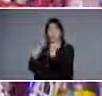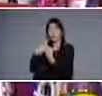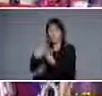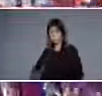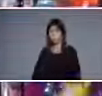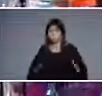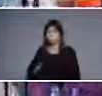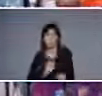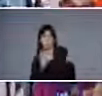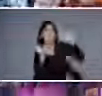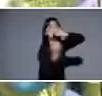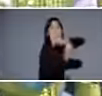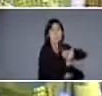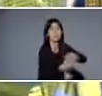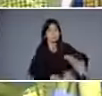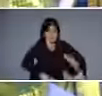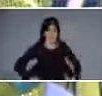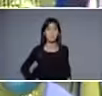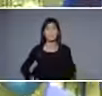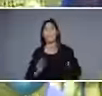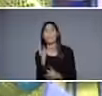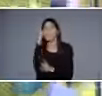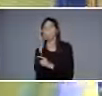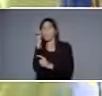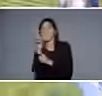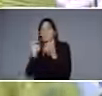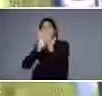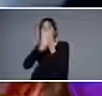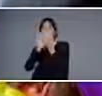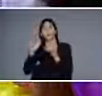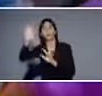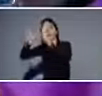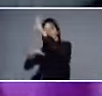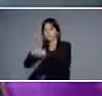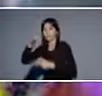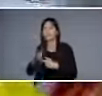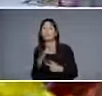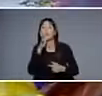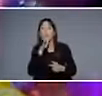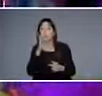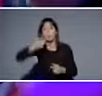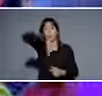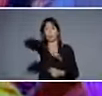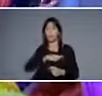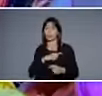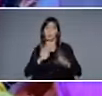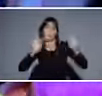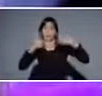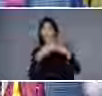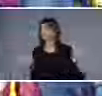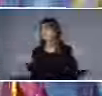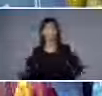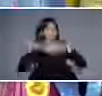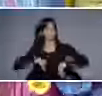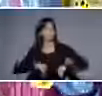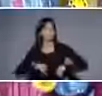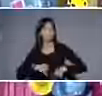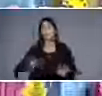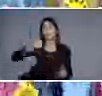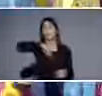del revés. El wifi lo robamos del vecino porque ya no tenemos internet.